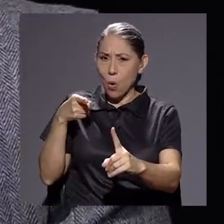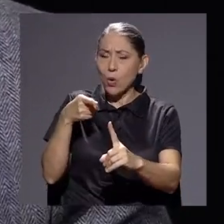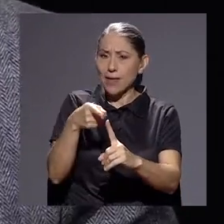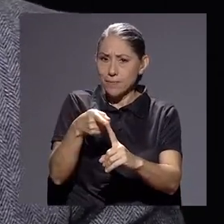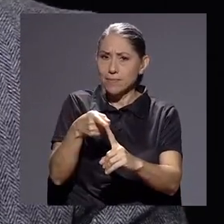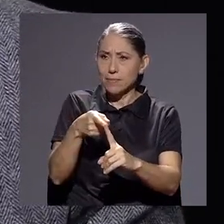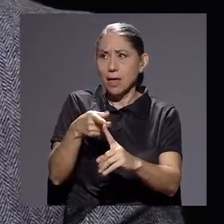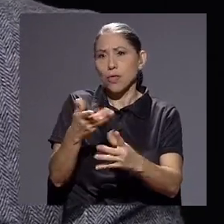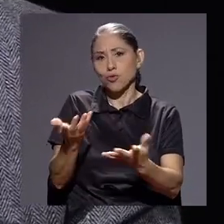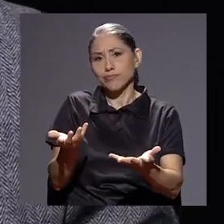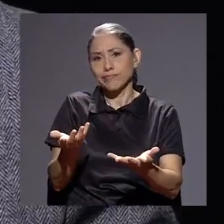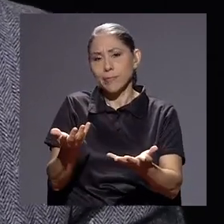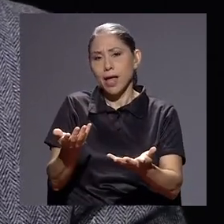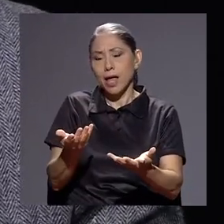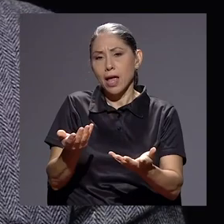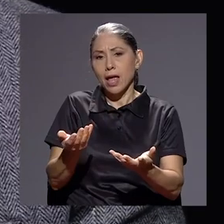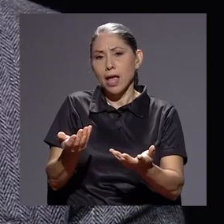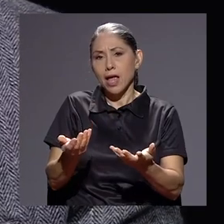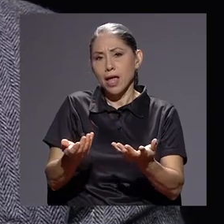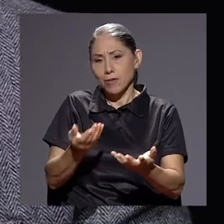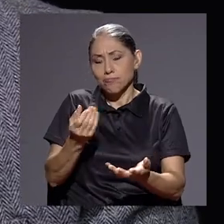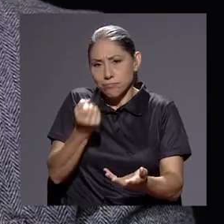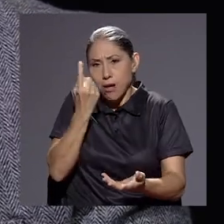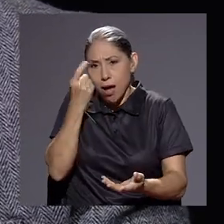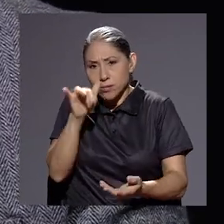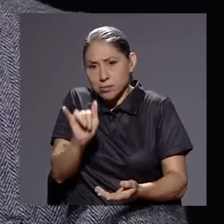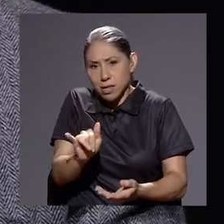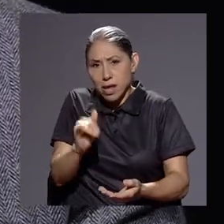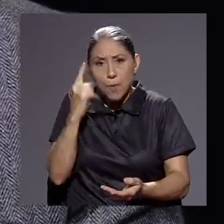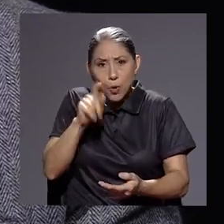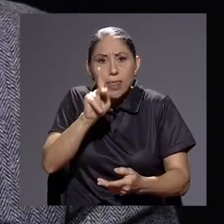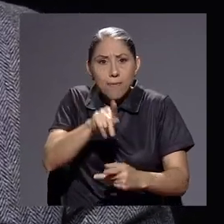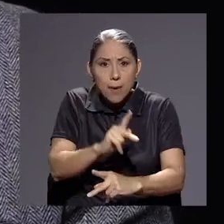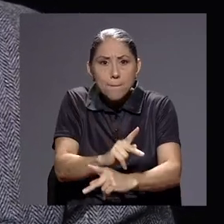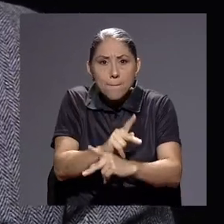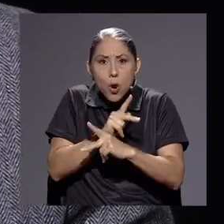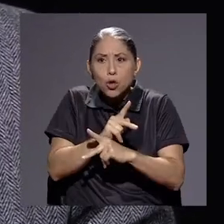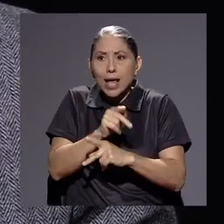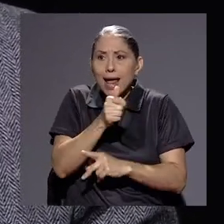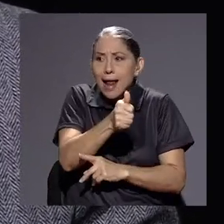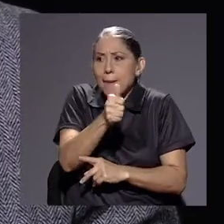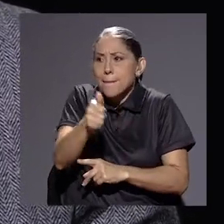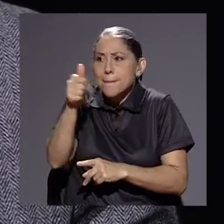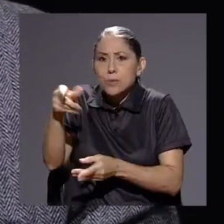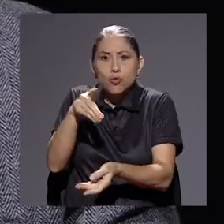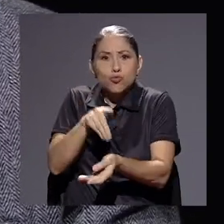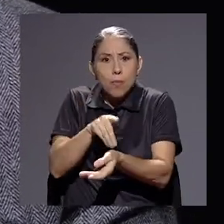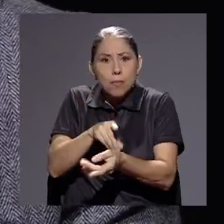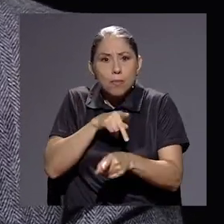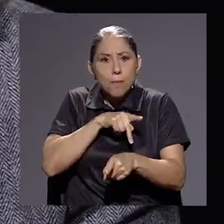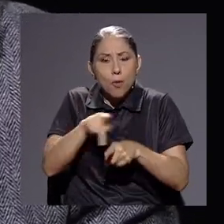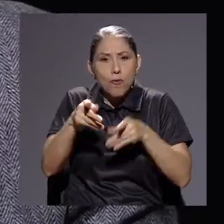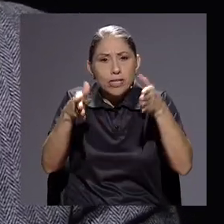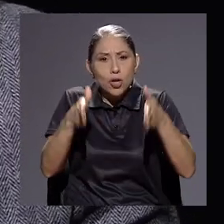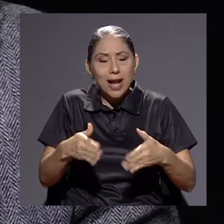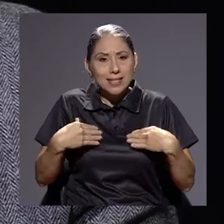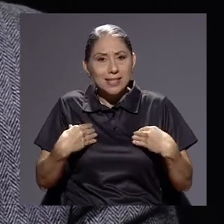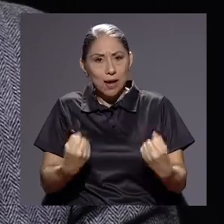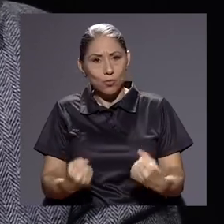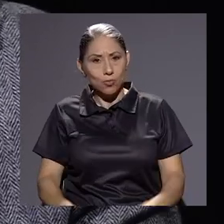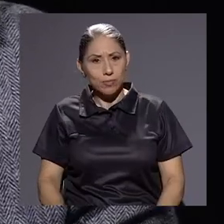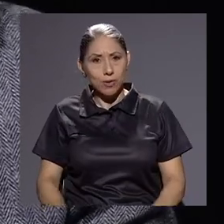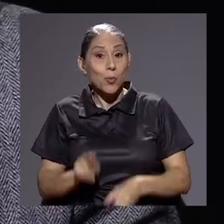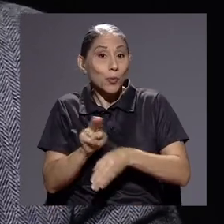o en su, o lo podemos interpretar así, porque también hay que proteger a los profesionales de salud, uh-huh. que son, digamos, utilizando